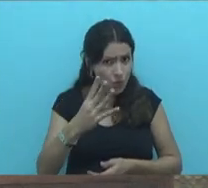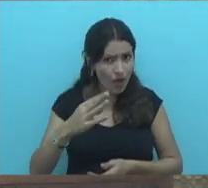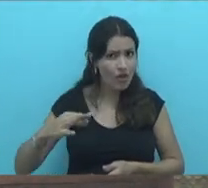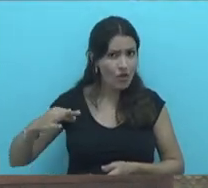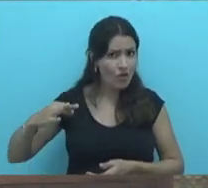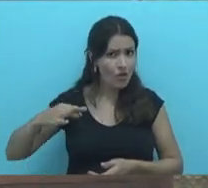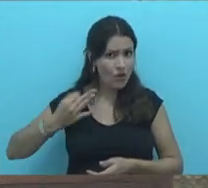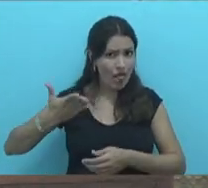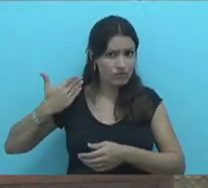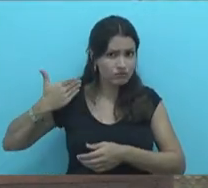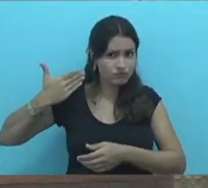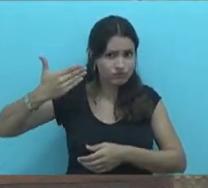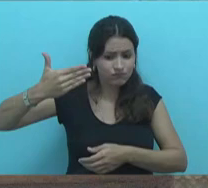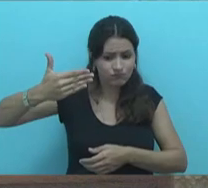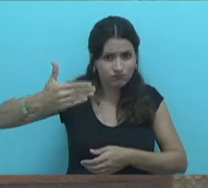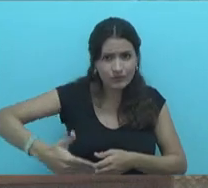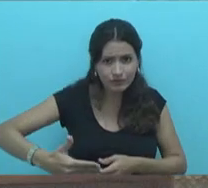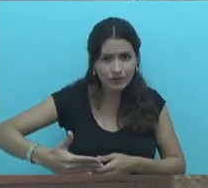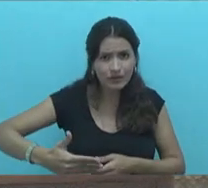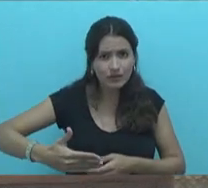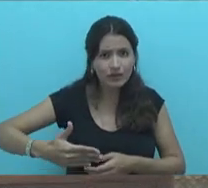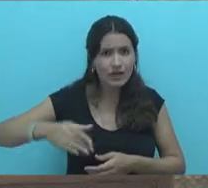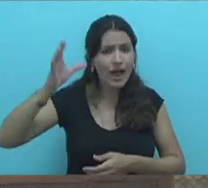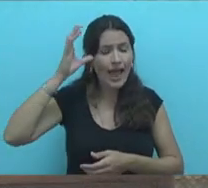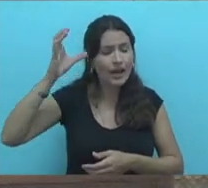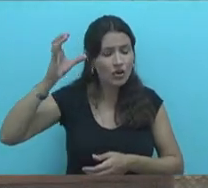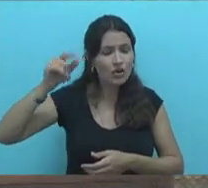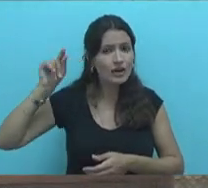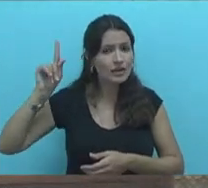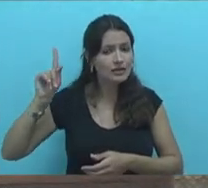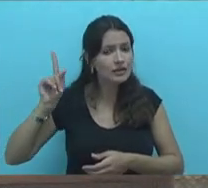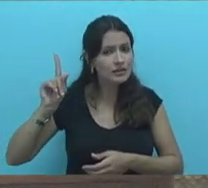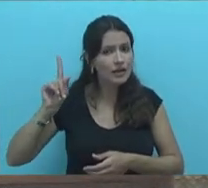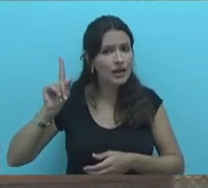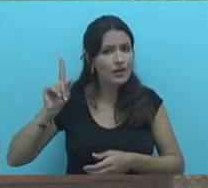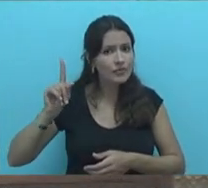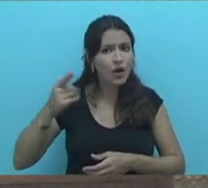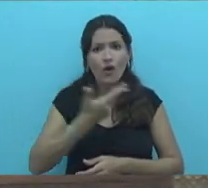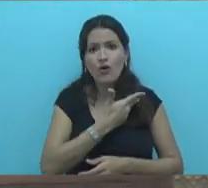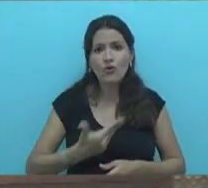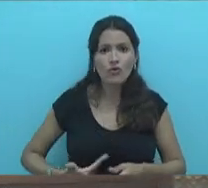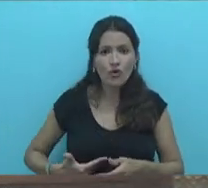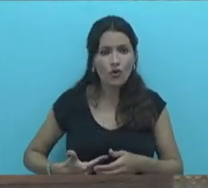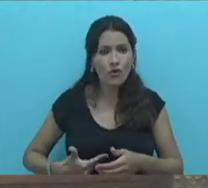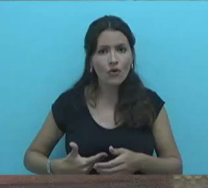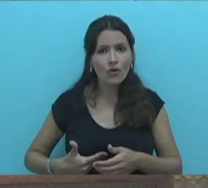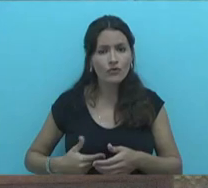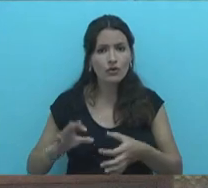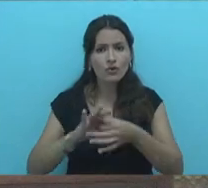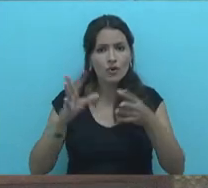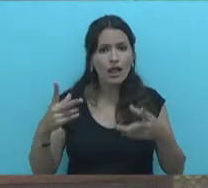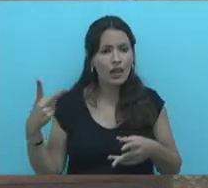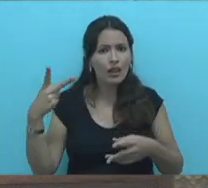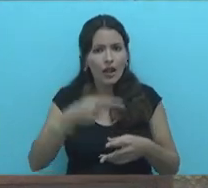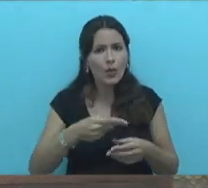44 años después, hay que recordar que ese golpe de Estado se inició de esa manera, con gobiernos